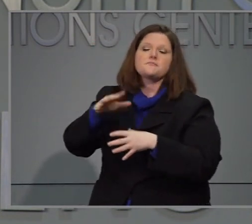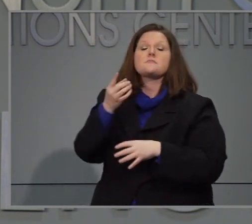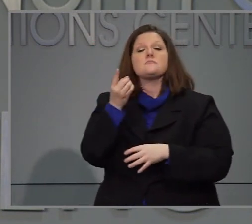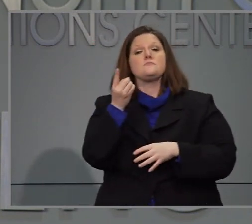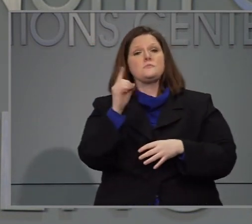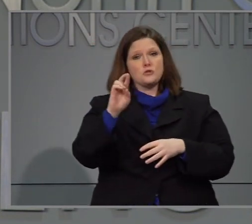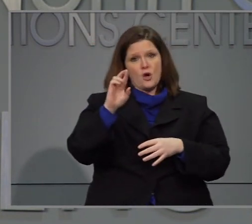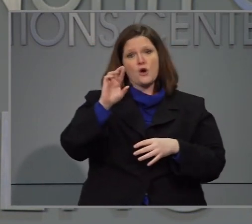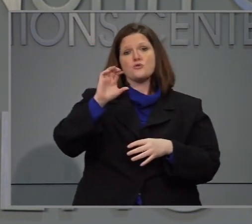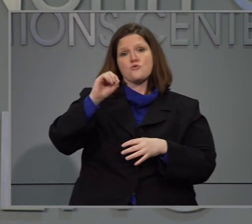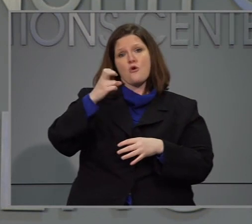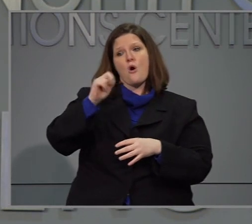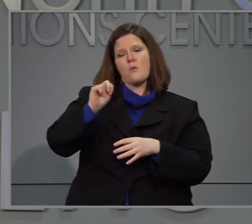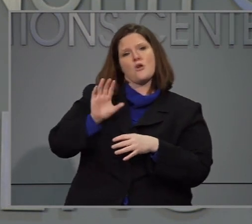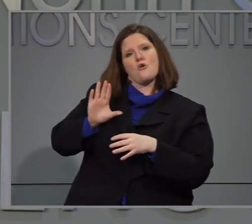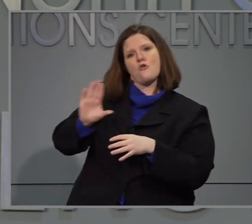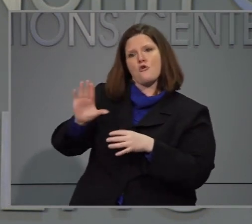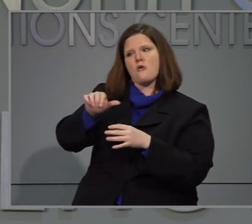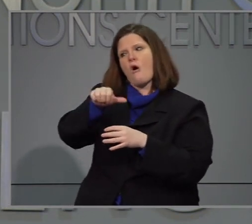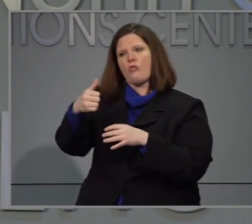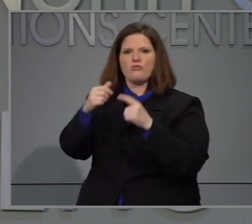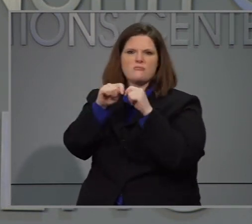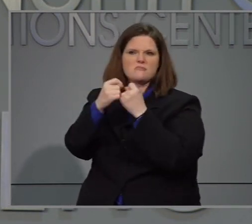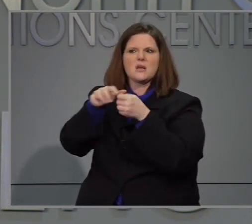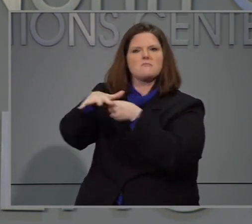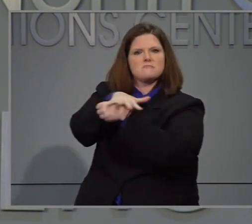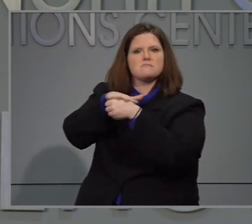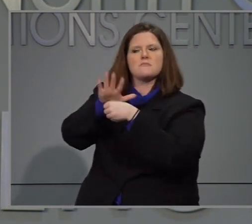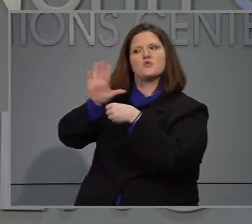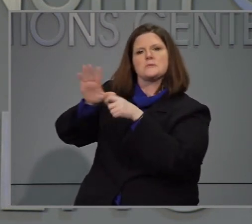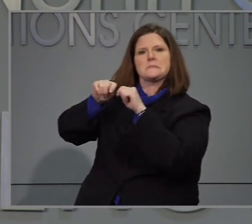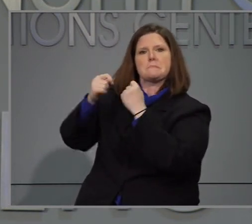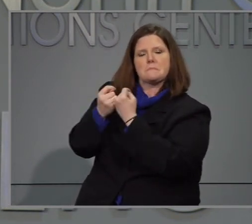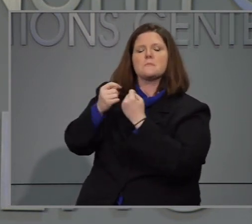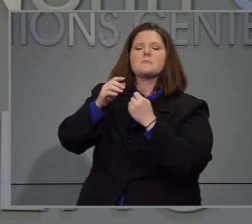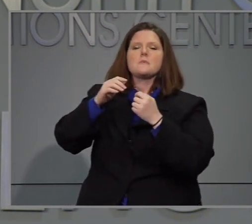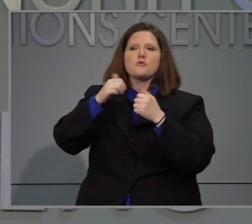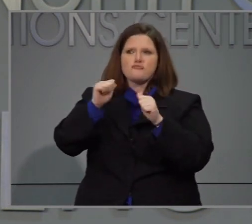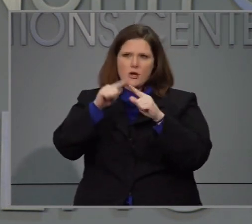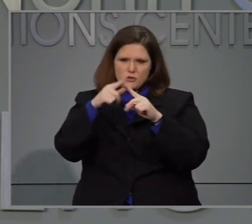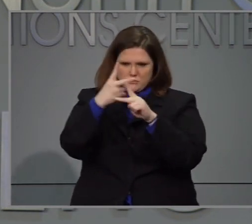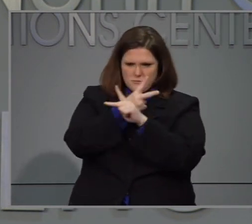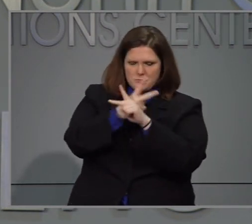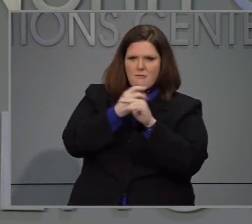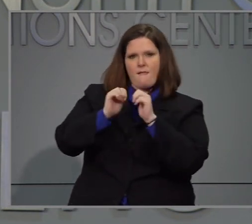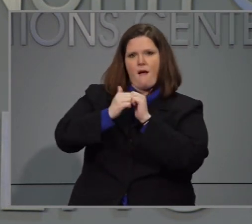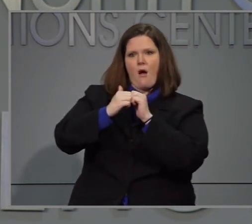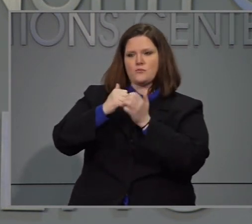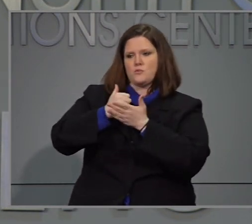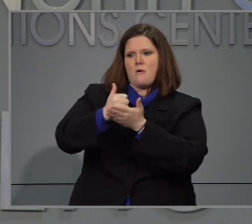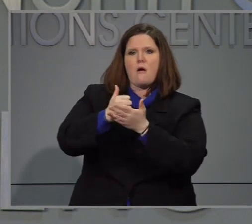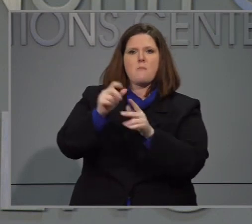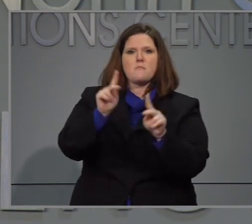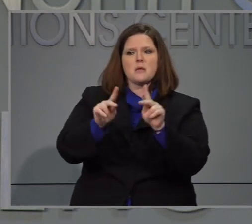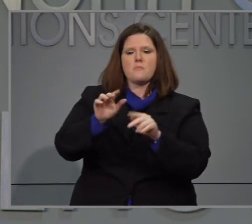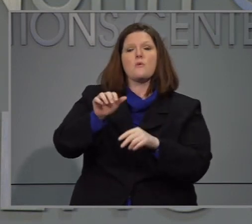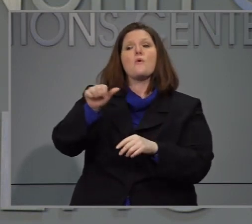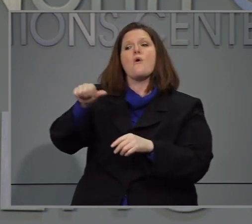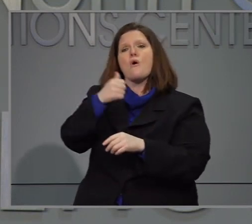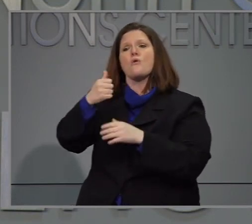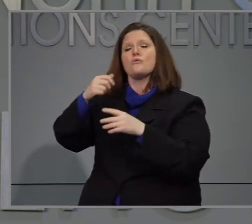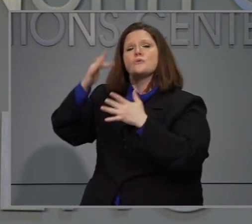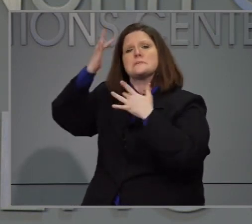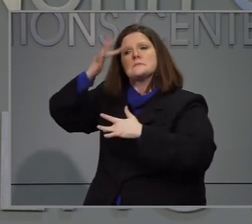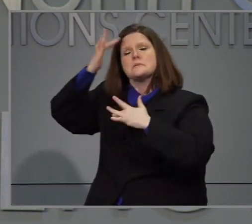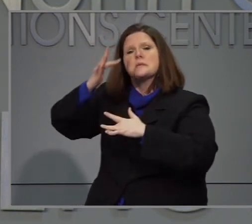de atención médica en todo el estado para poder hacer más en este esfuerzo para que las personas estén